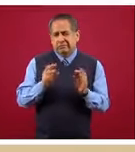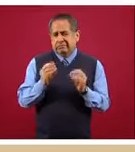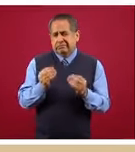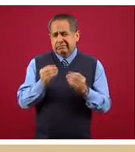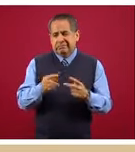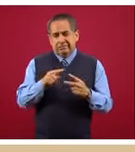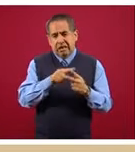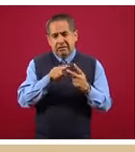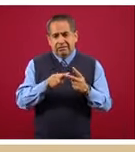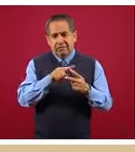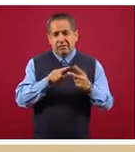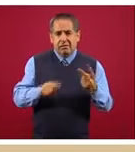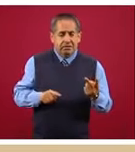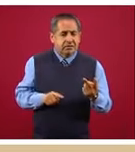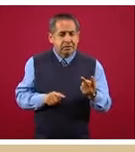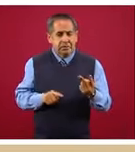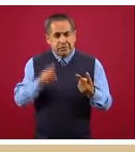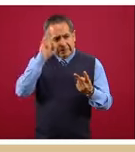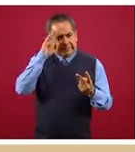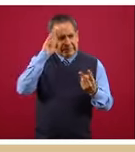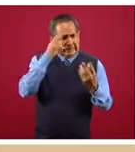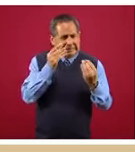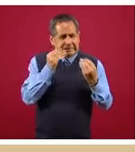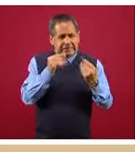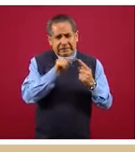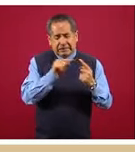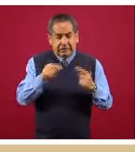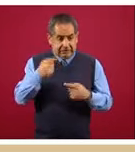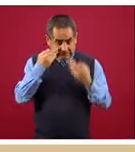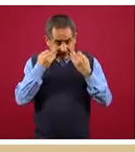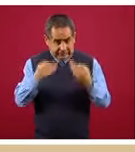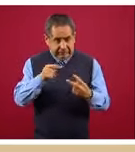han contribuido en cantidad de casos. Recordemos que aquí están